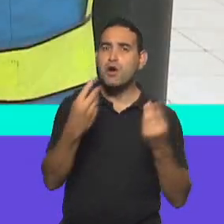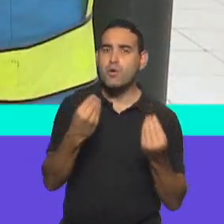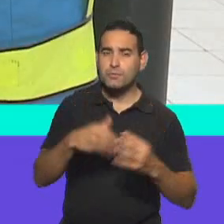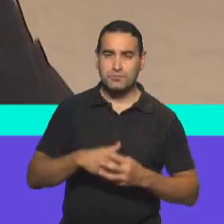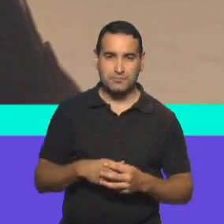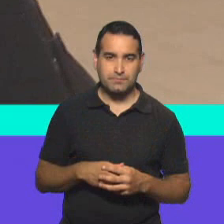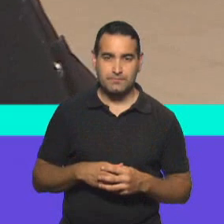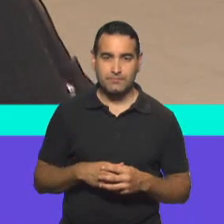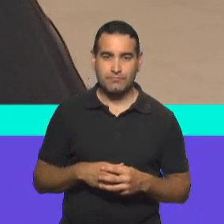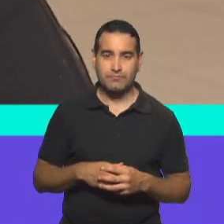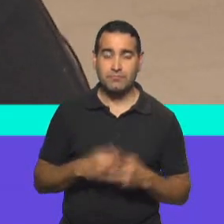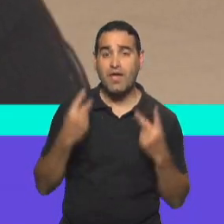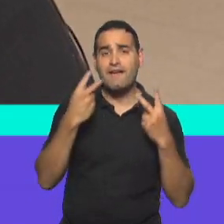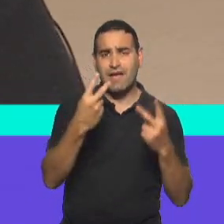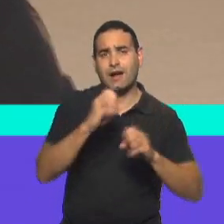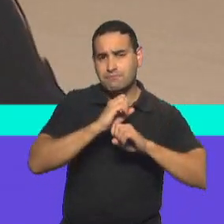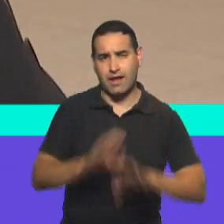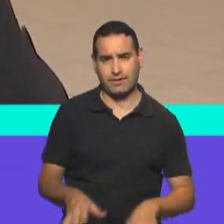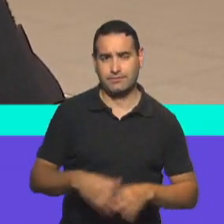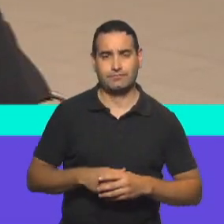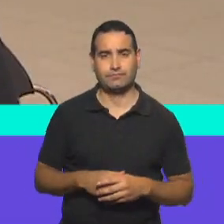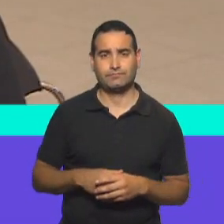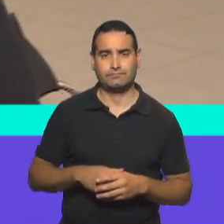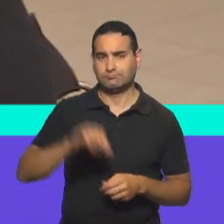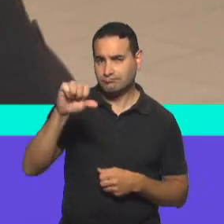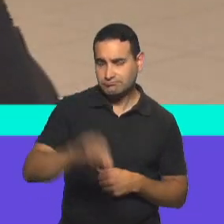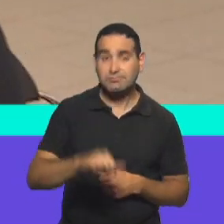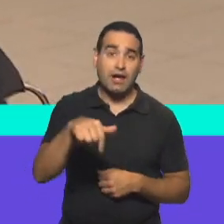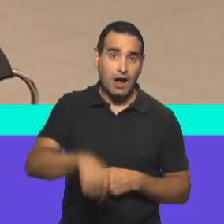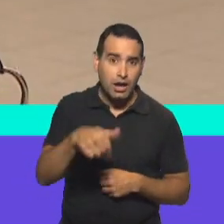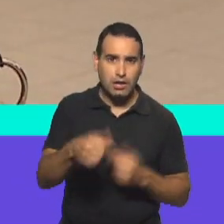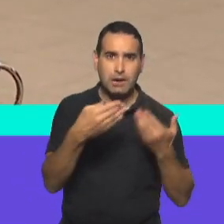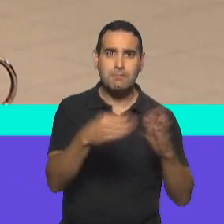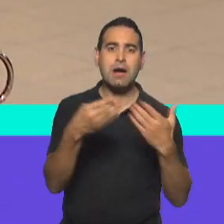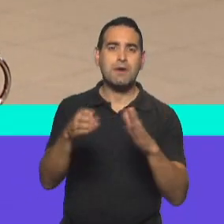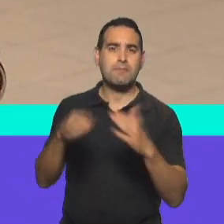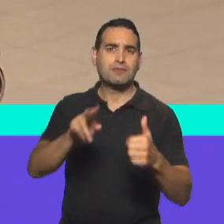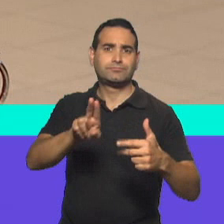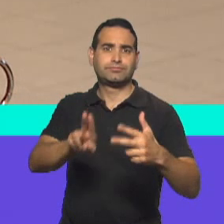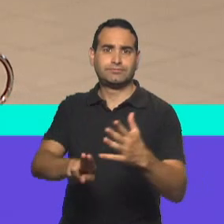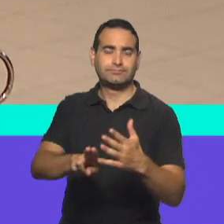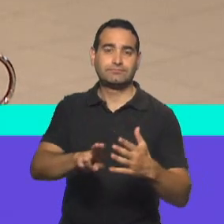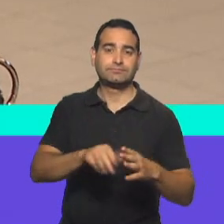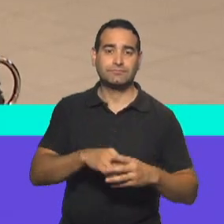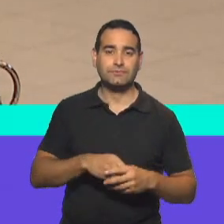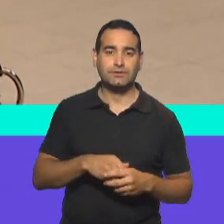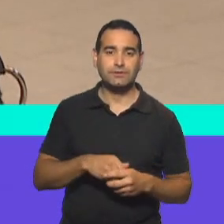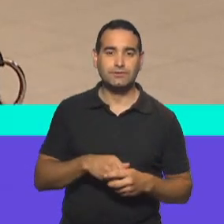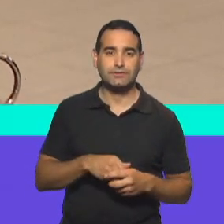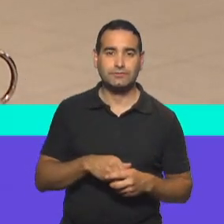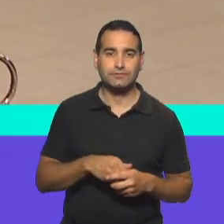pandemia. Se viaja mal, porque ahora que abrieron más sectores y lo que es Cerro es un